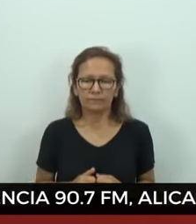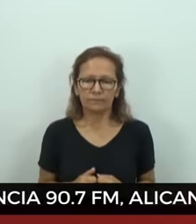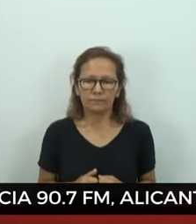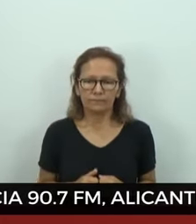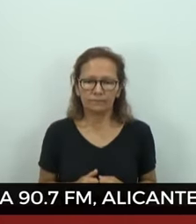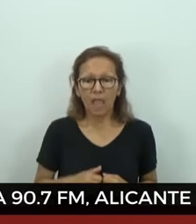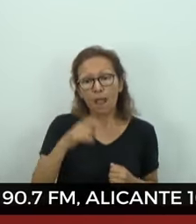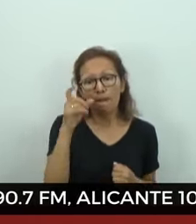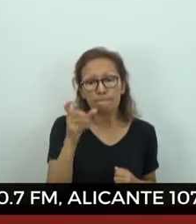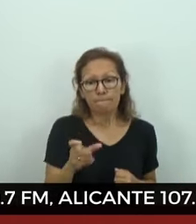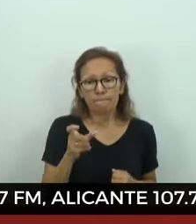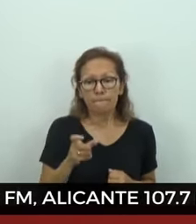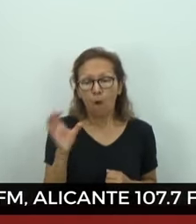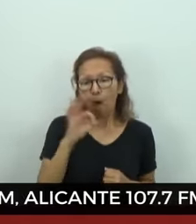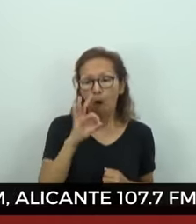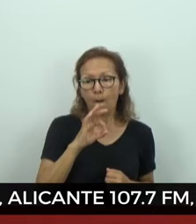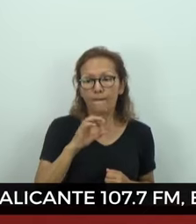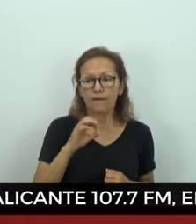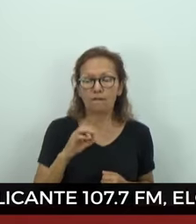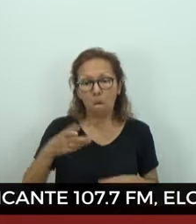cuando alguien te falta respeto,